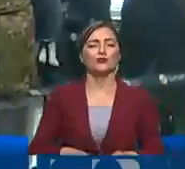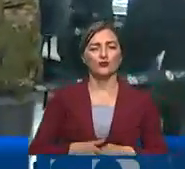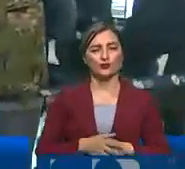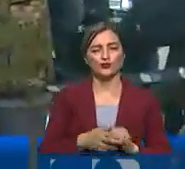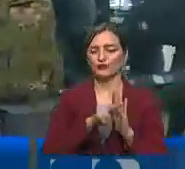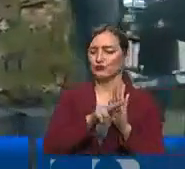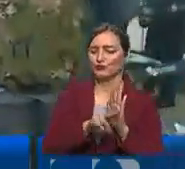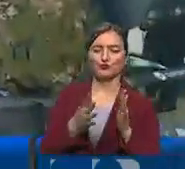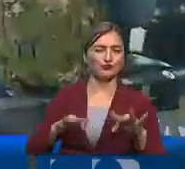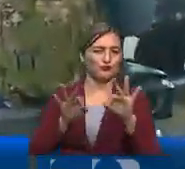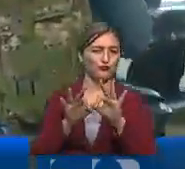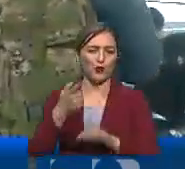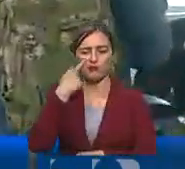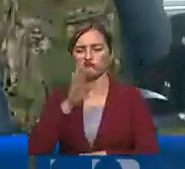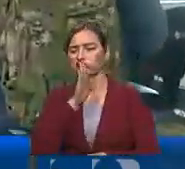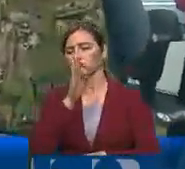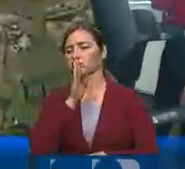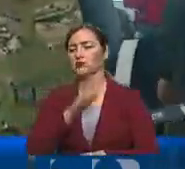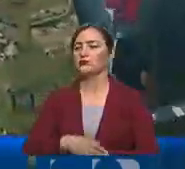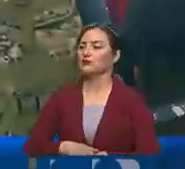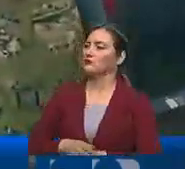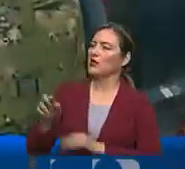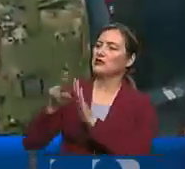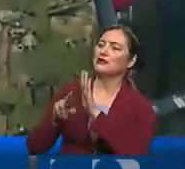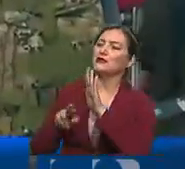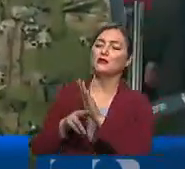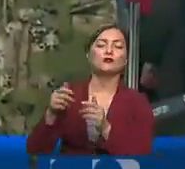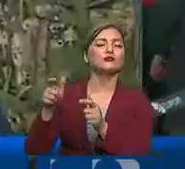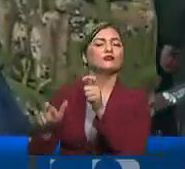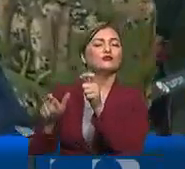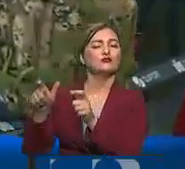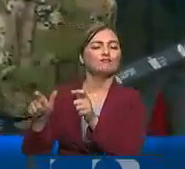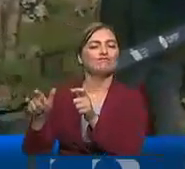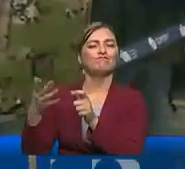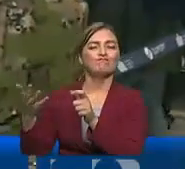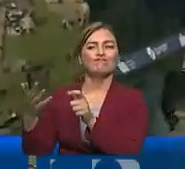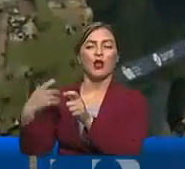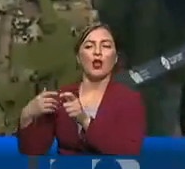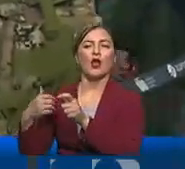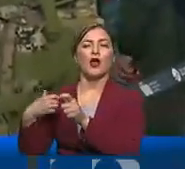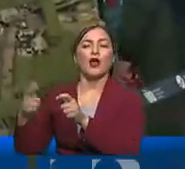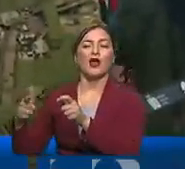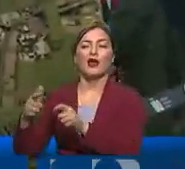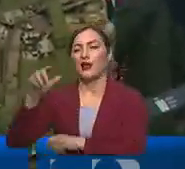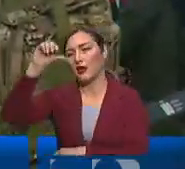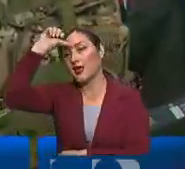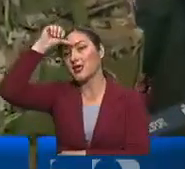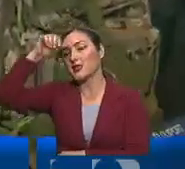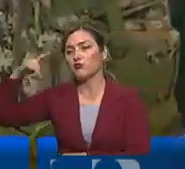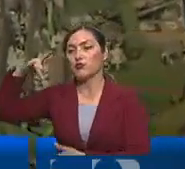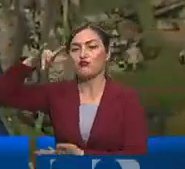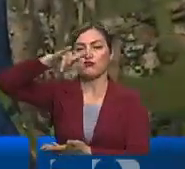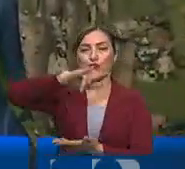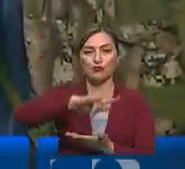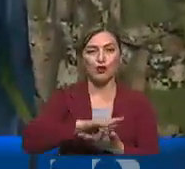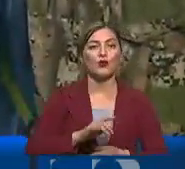es un requisito que ha existido de toda la vida. Ahora, ¿cuáles son los requisitos de las personas que vengan del país de la India? ¿Cuál es la diferencia? Sí,